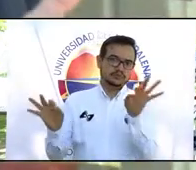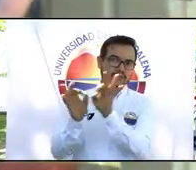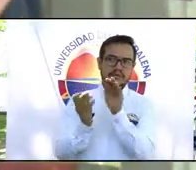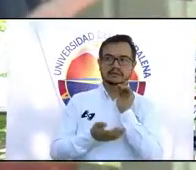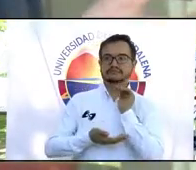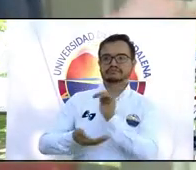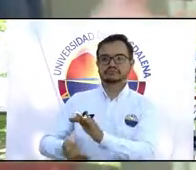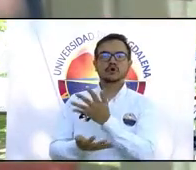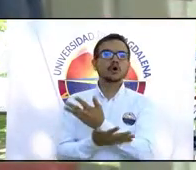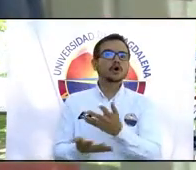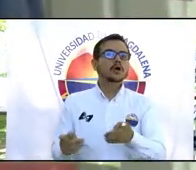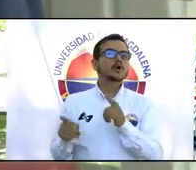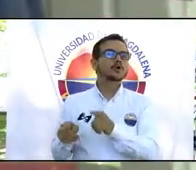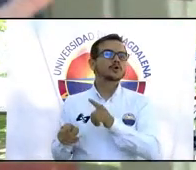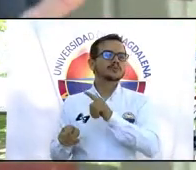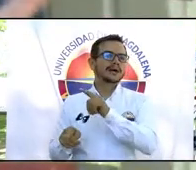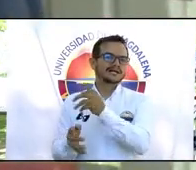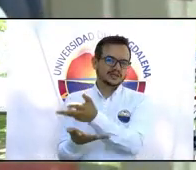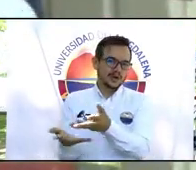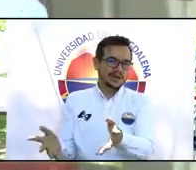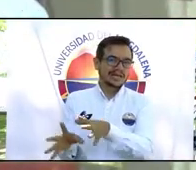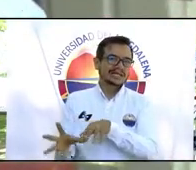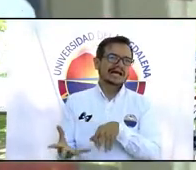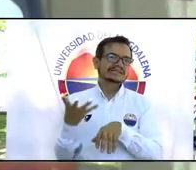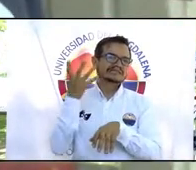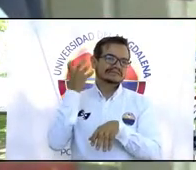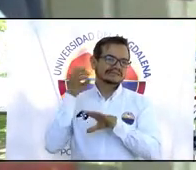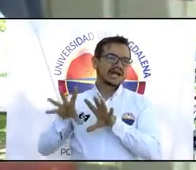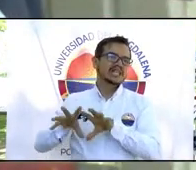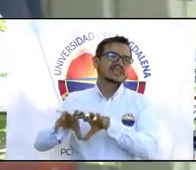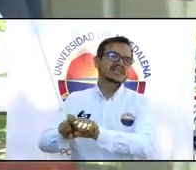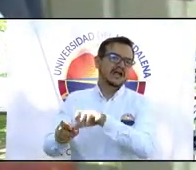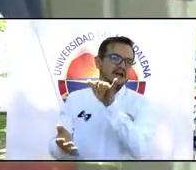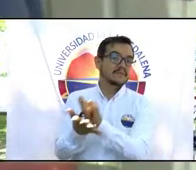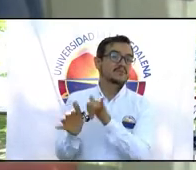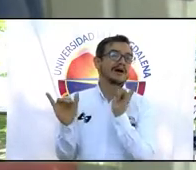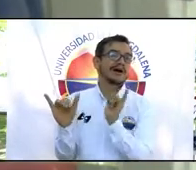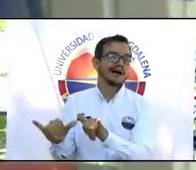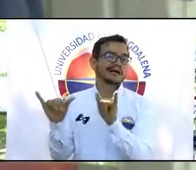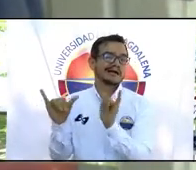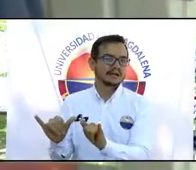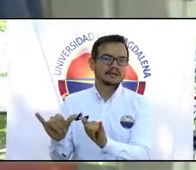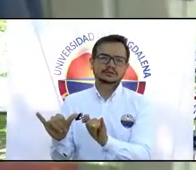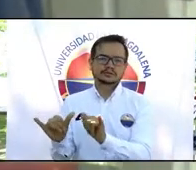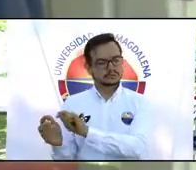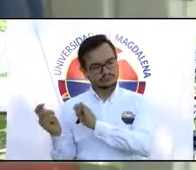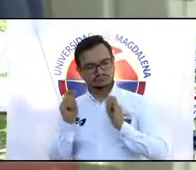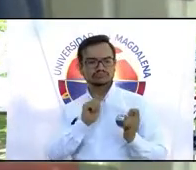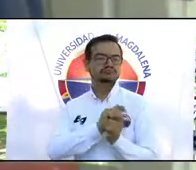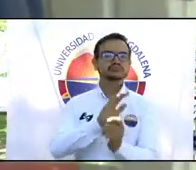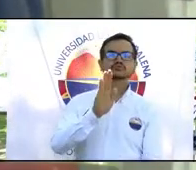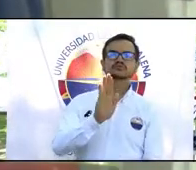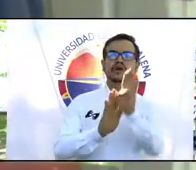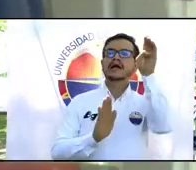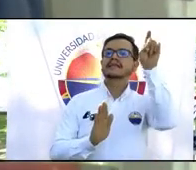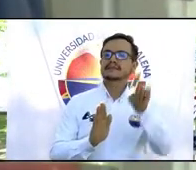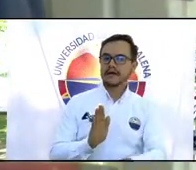equipos que ya son obsoletos, todavía los teníamos en la clínica, y creo que ese paso de modernización tiene que seguir